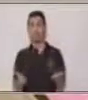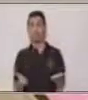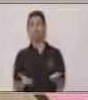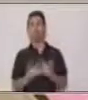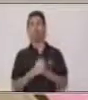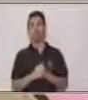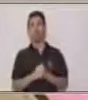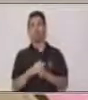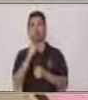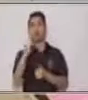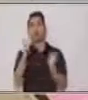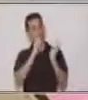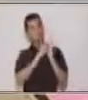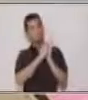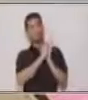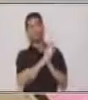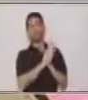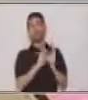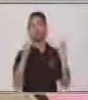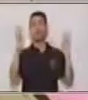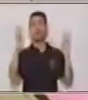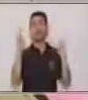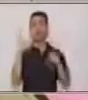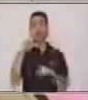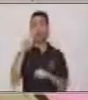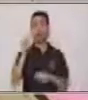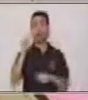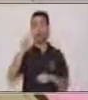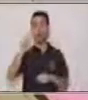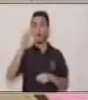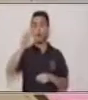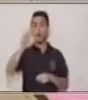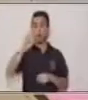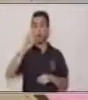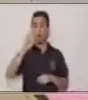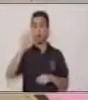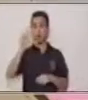a colocar cálculo mental de título.